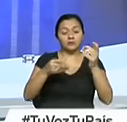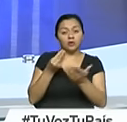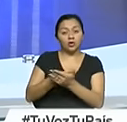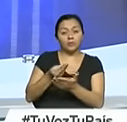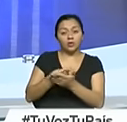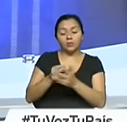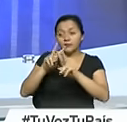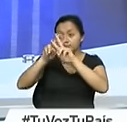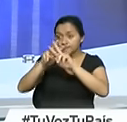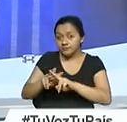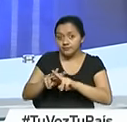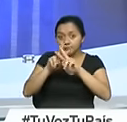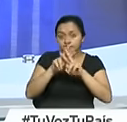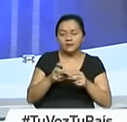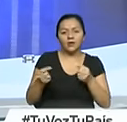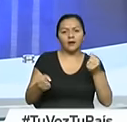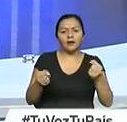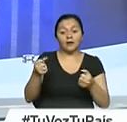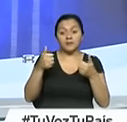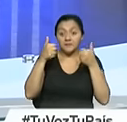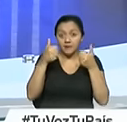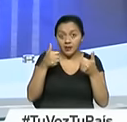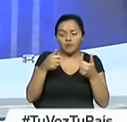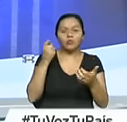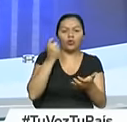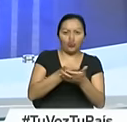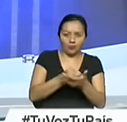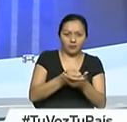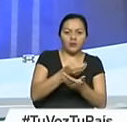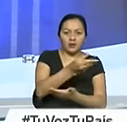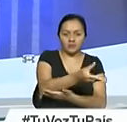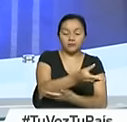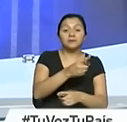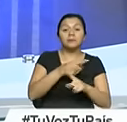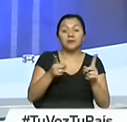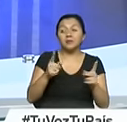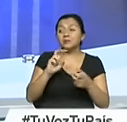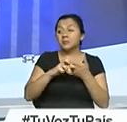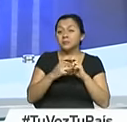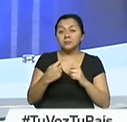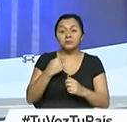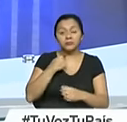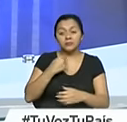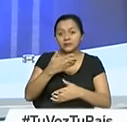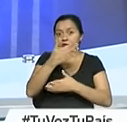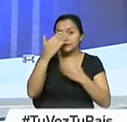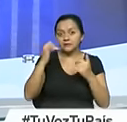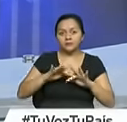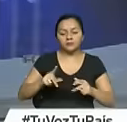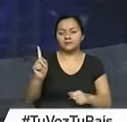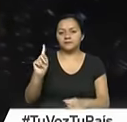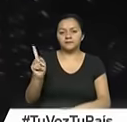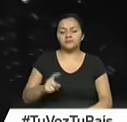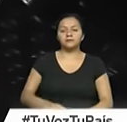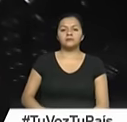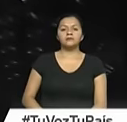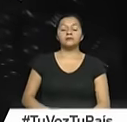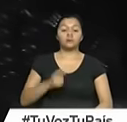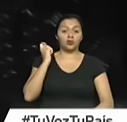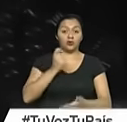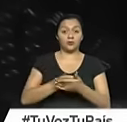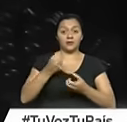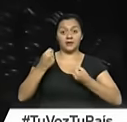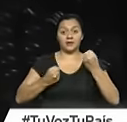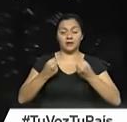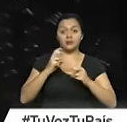a verificar que el automotor esté en óptimas condiciones y evitar que sean víctimas de una estafa. Adquirir un